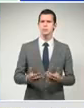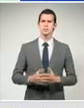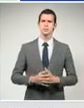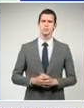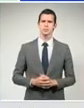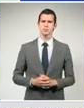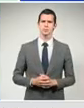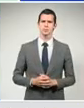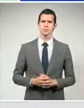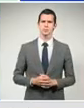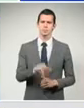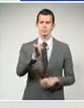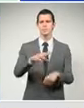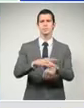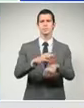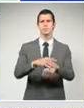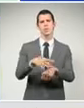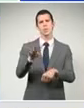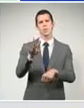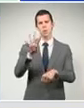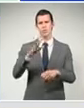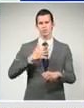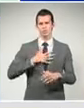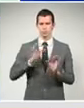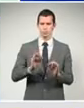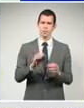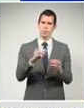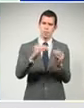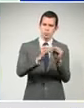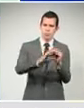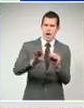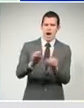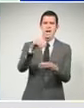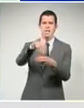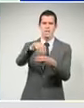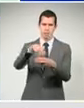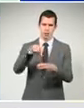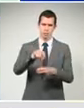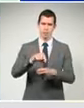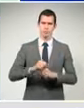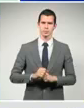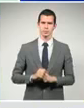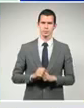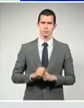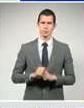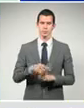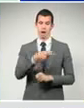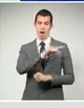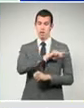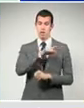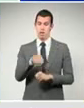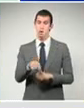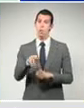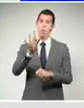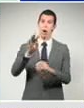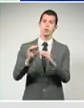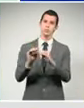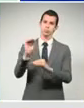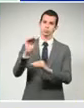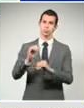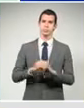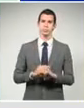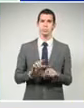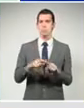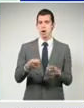4 casos autóctonos, pudiéramos decir que 4 más que el día anterior, que no confirmó ninguno, pero